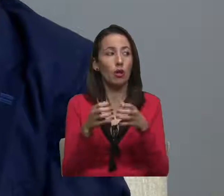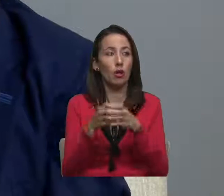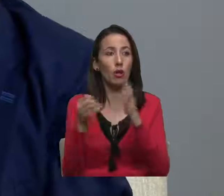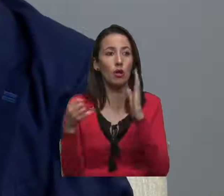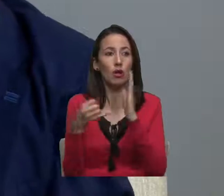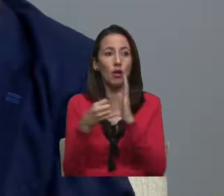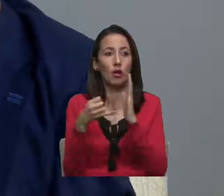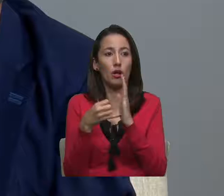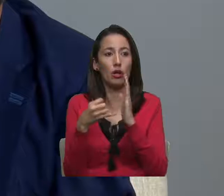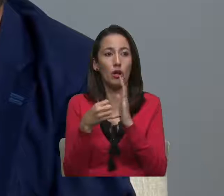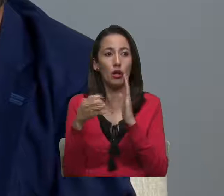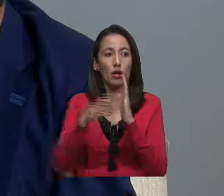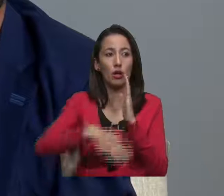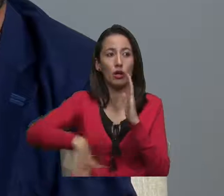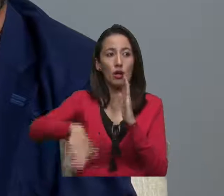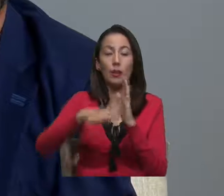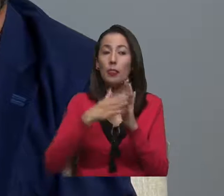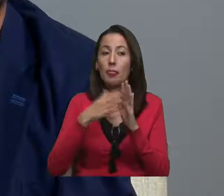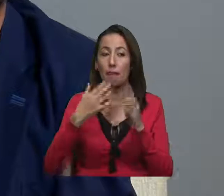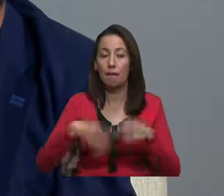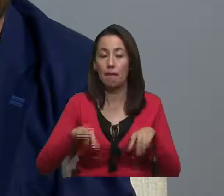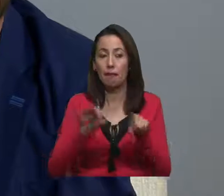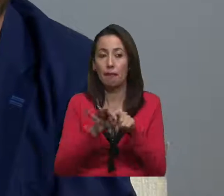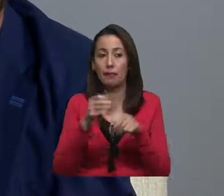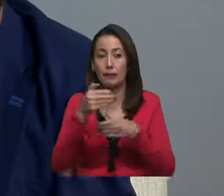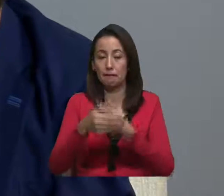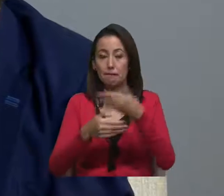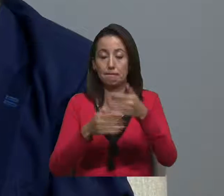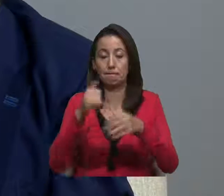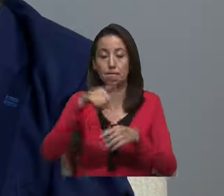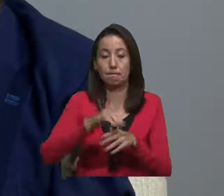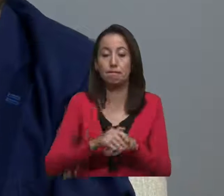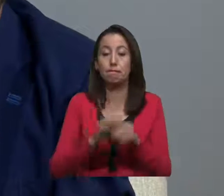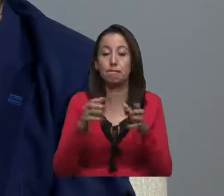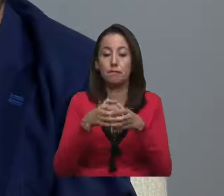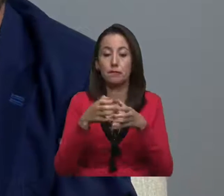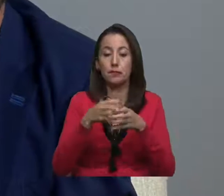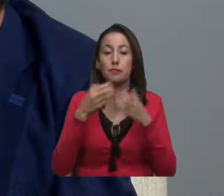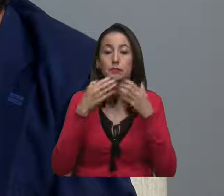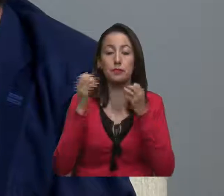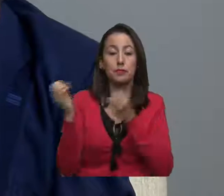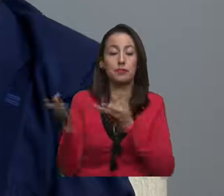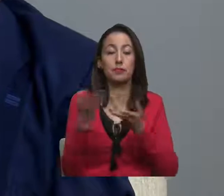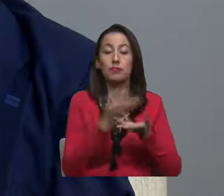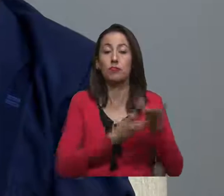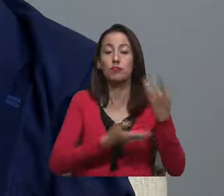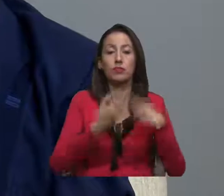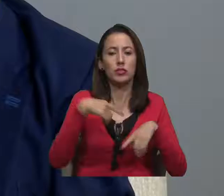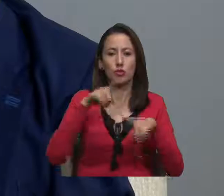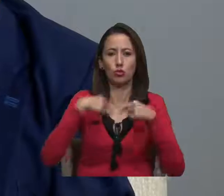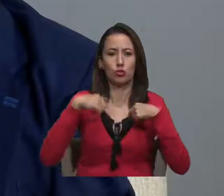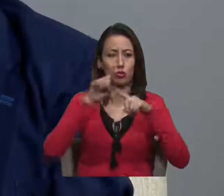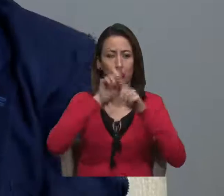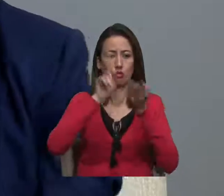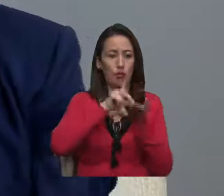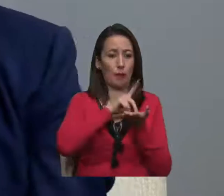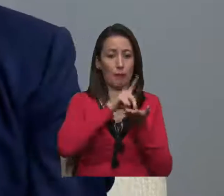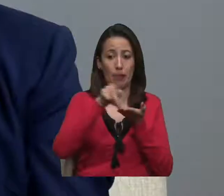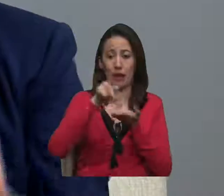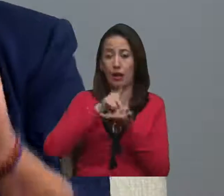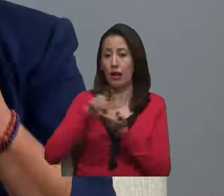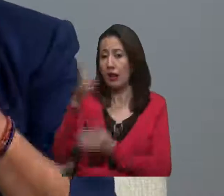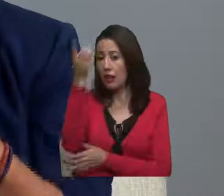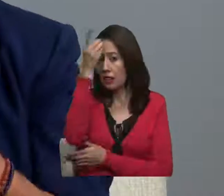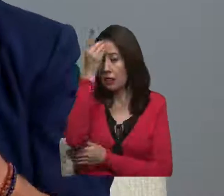ríen ya lo que digo es que los tiempos son los que van a cambiar a nosotros no vamos a pagar la deuda externa sí